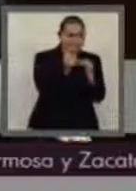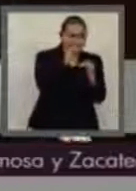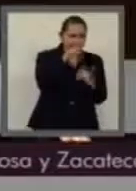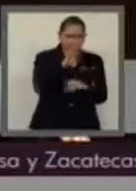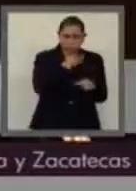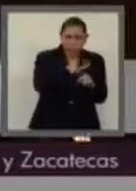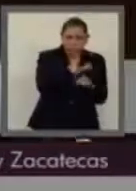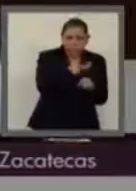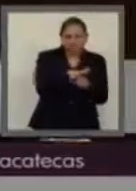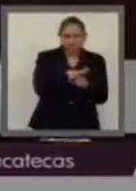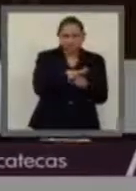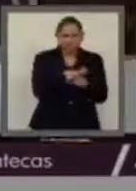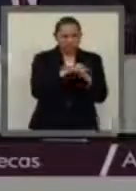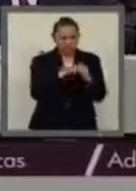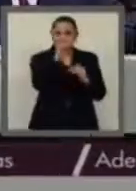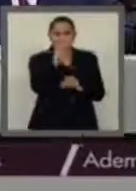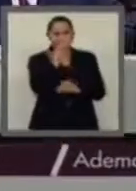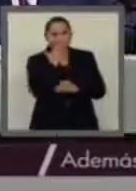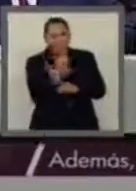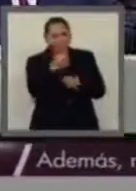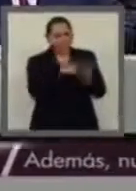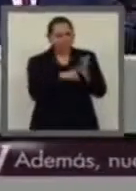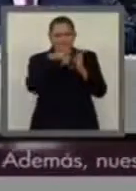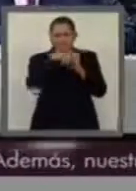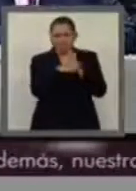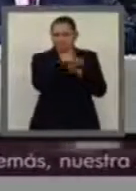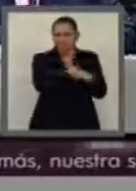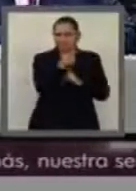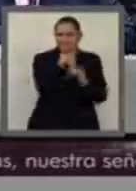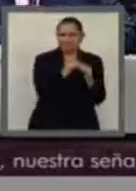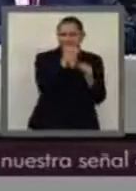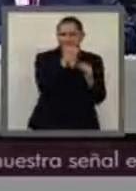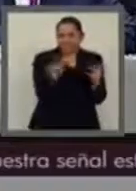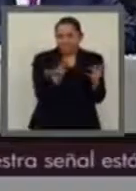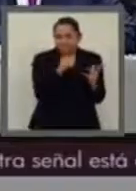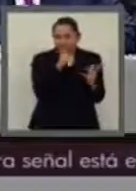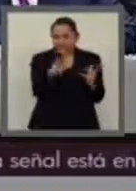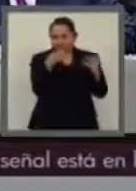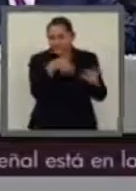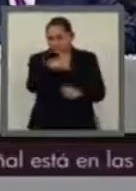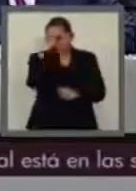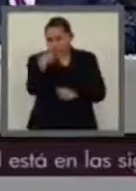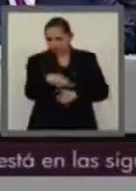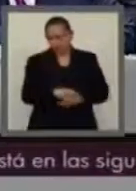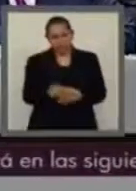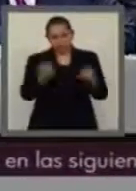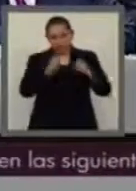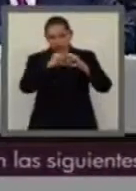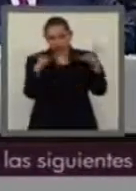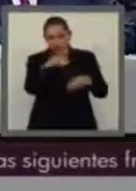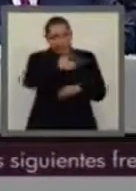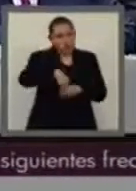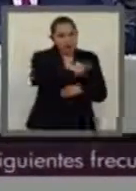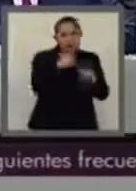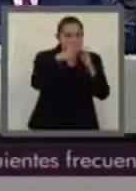Especiales, cuya correcta implementación en nuestro país debiera generar una sinergia diferente. Que las reformas del Pacto por México,